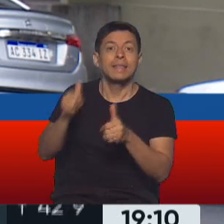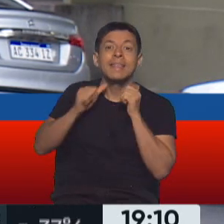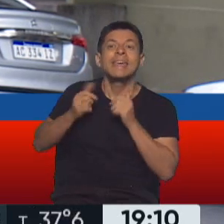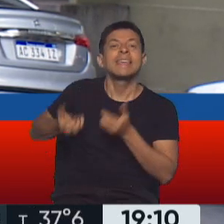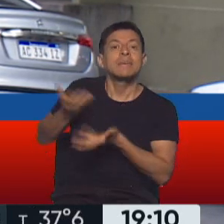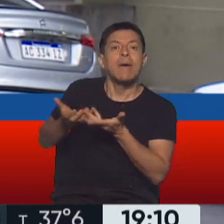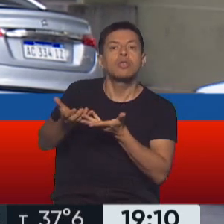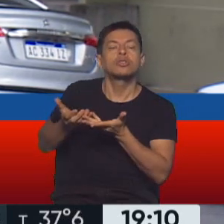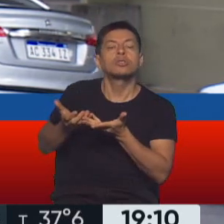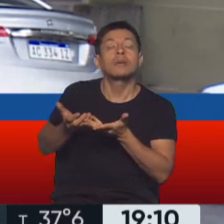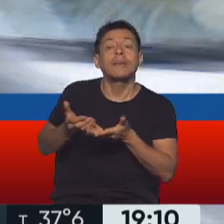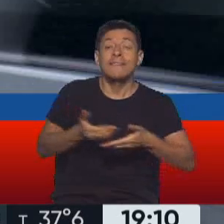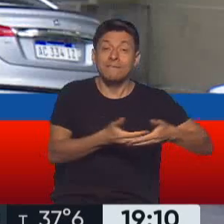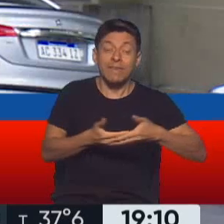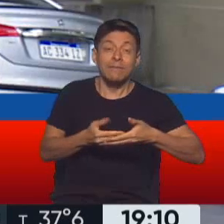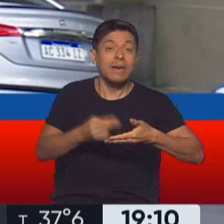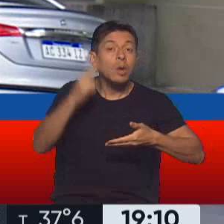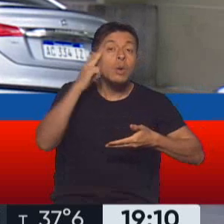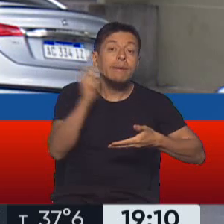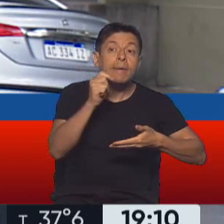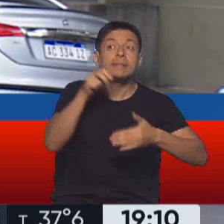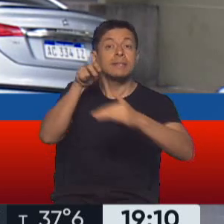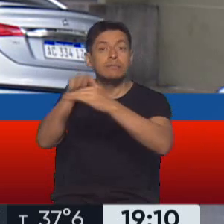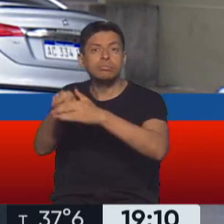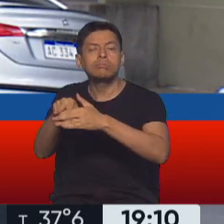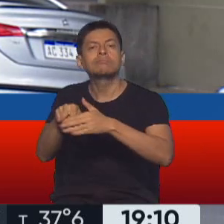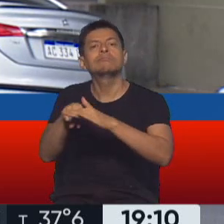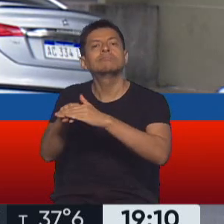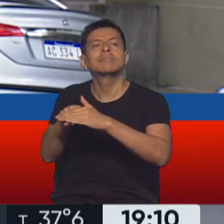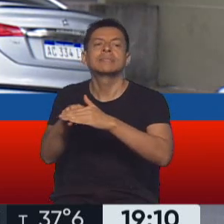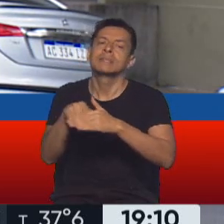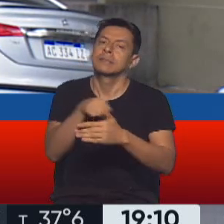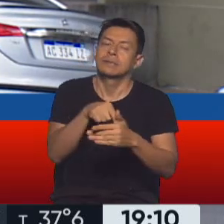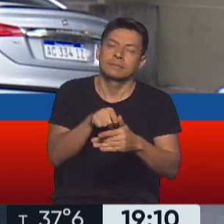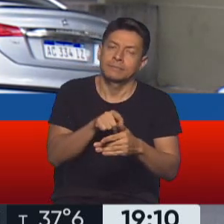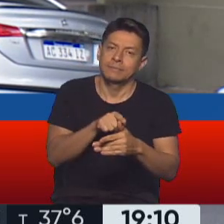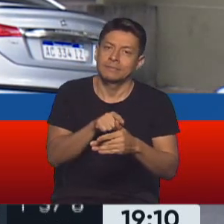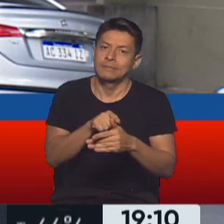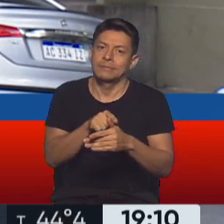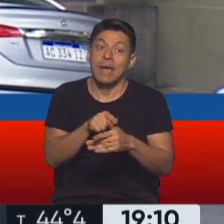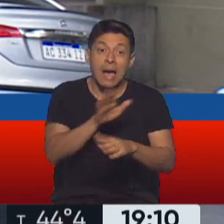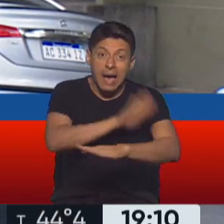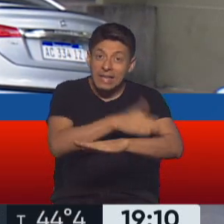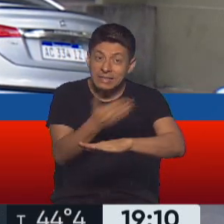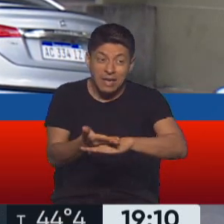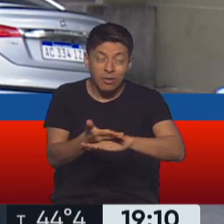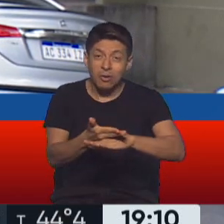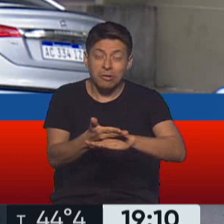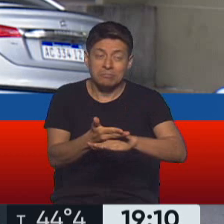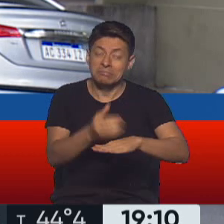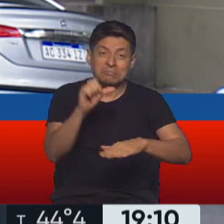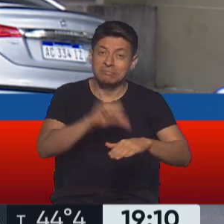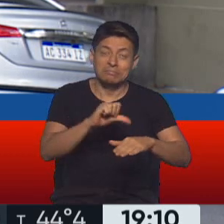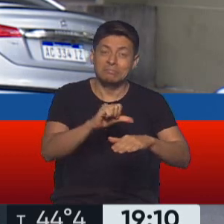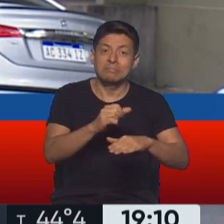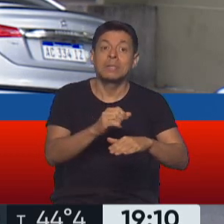internada una beba de 9 meses. Por negligencia en la preparación de un asado, tiene gran parte de